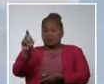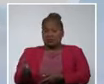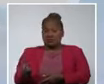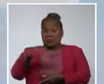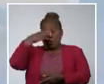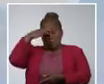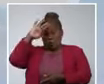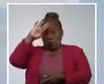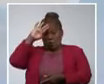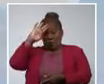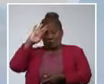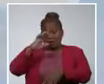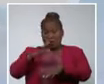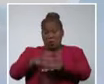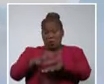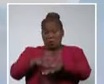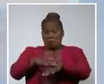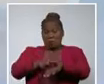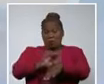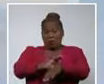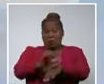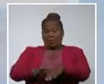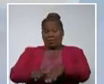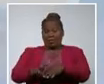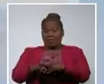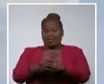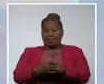la COVID-19 y